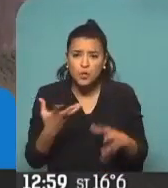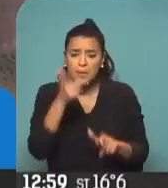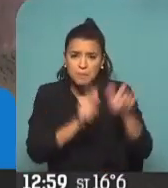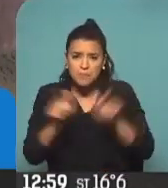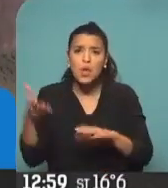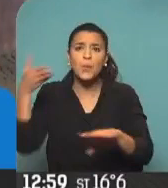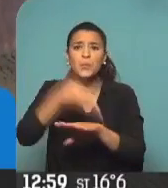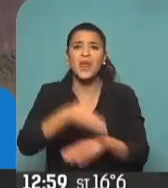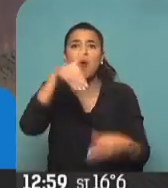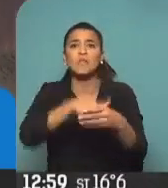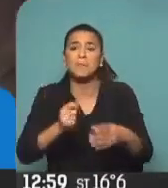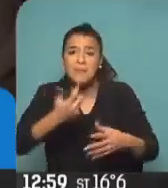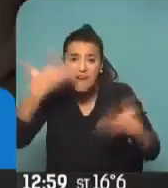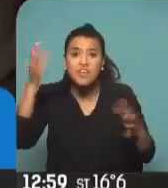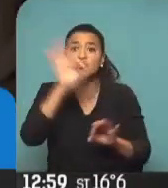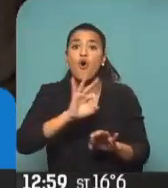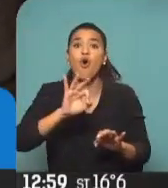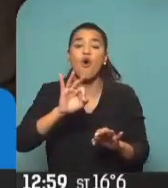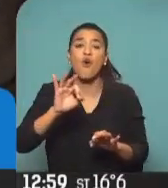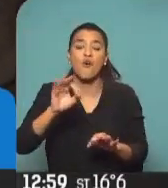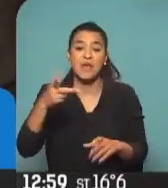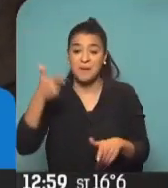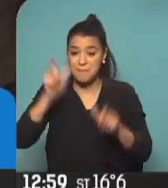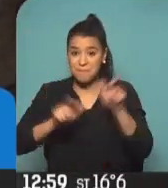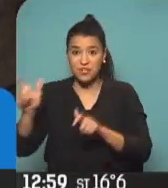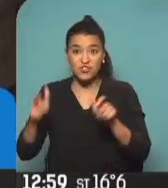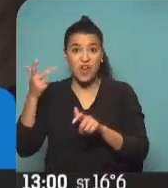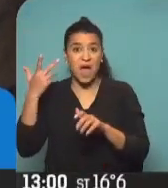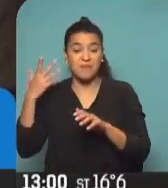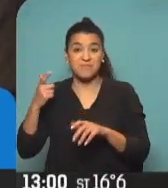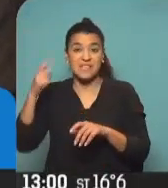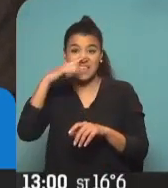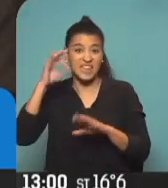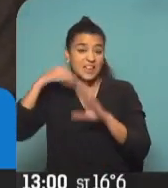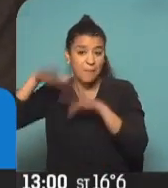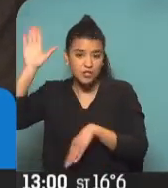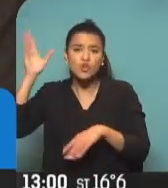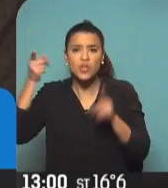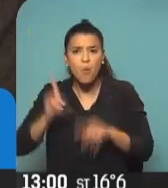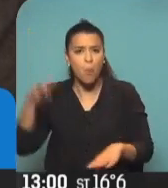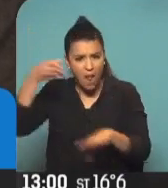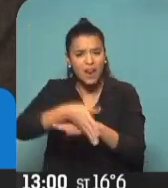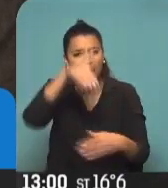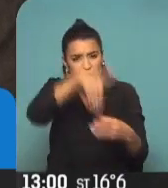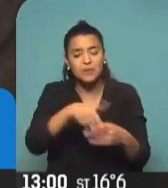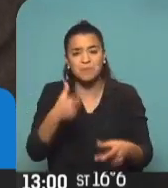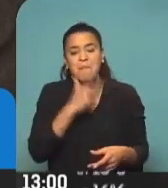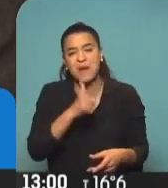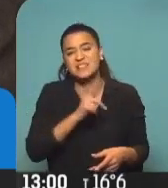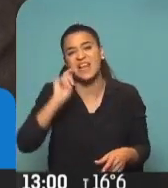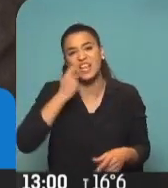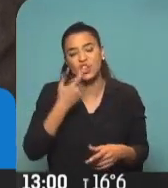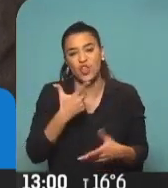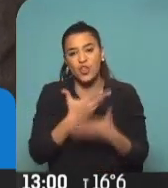chicos que vienen a votar por primera vez, mucha gente grande que la ley lo eximiría de votar y sin embargo vienen a comprometerse. La verdad que me parece que va a ser un muy lindo día. ¿Habló